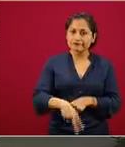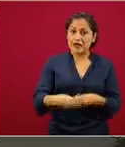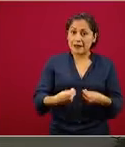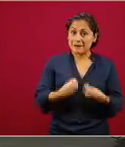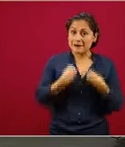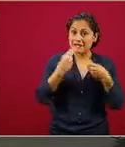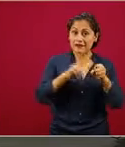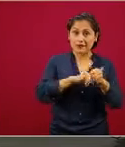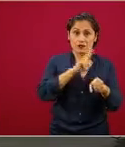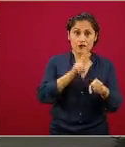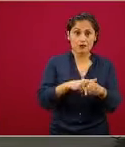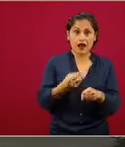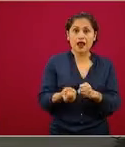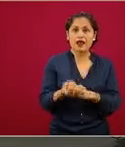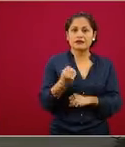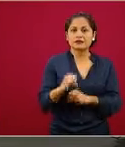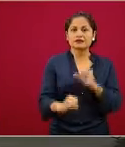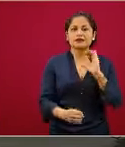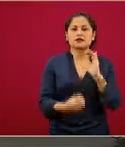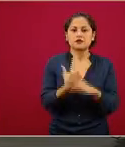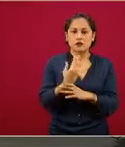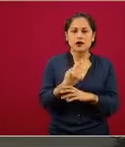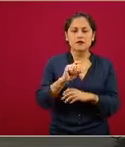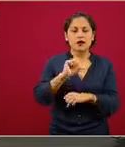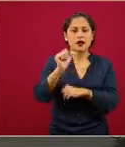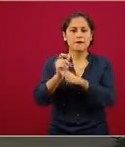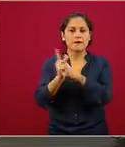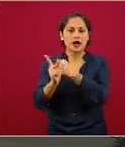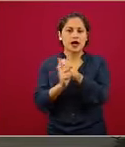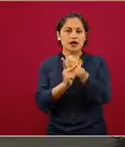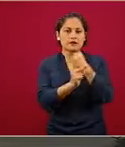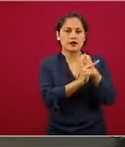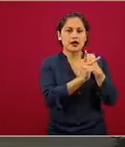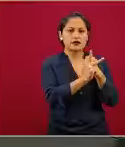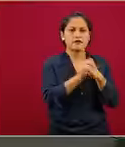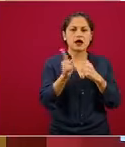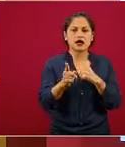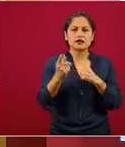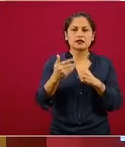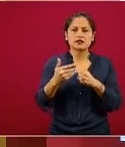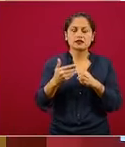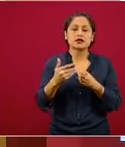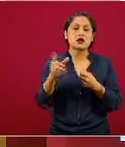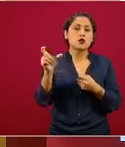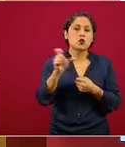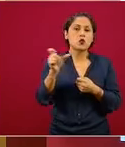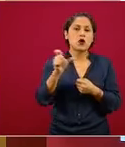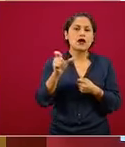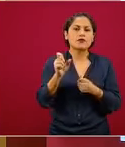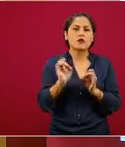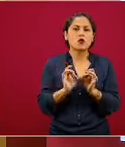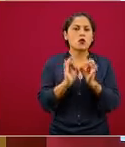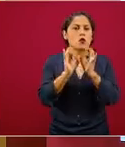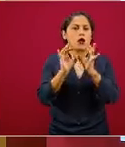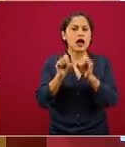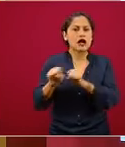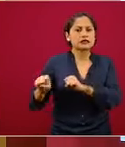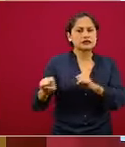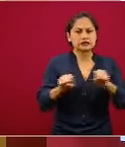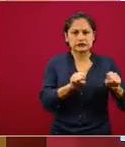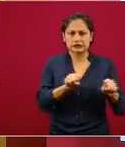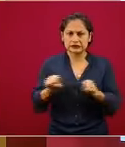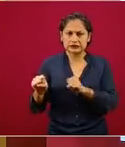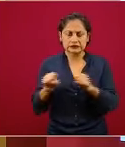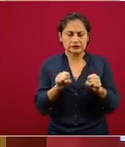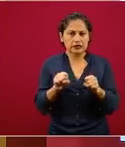índice sísmico adquirimos después de una experiencia sísmica intensiva.